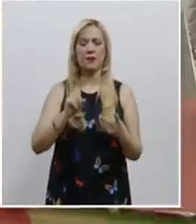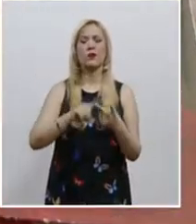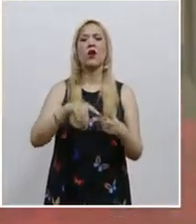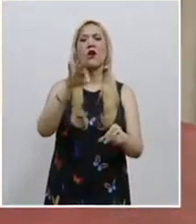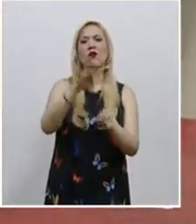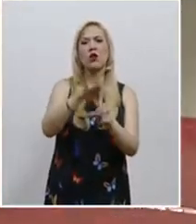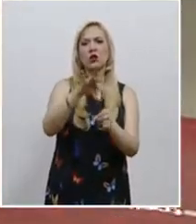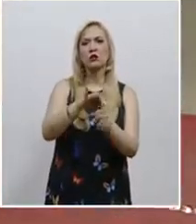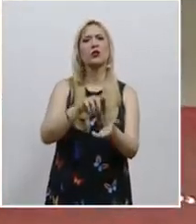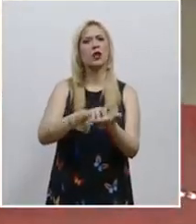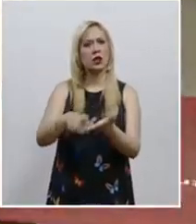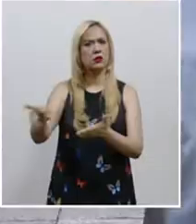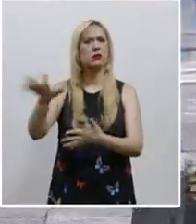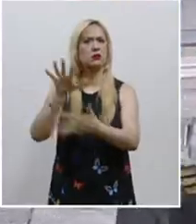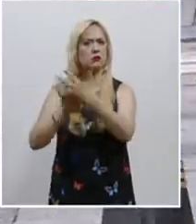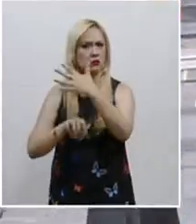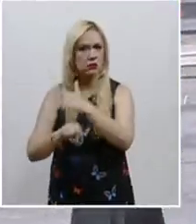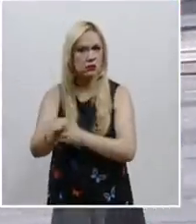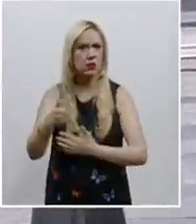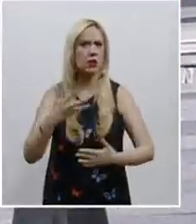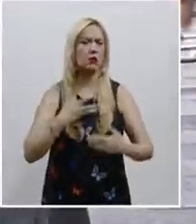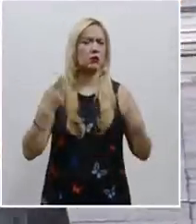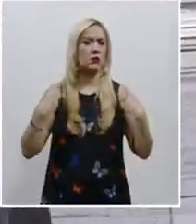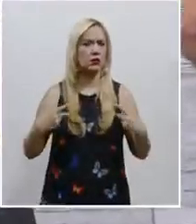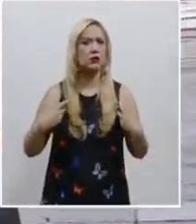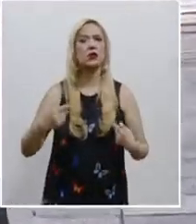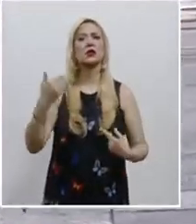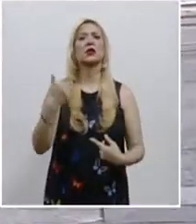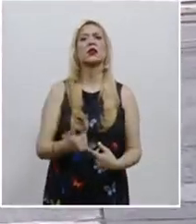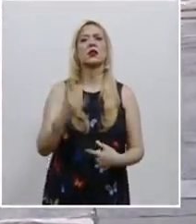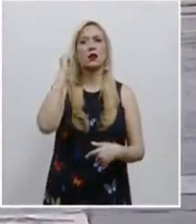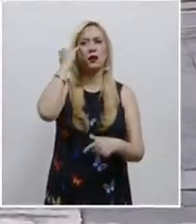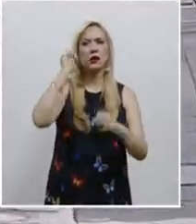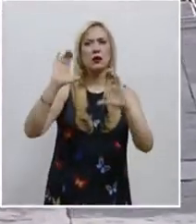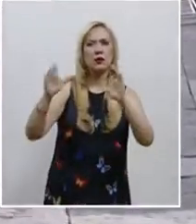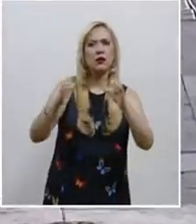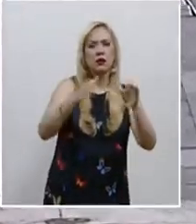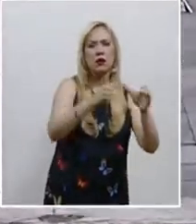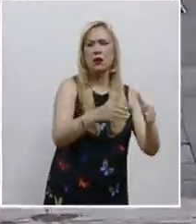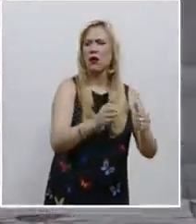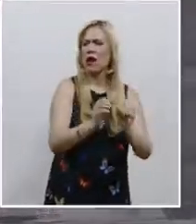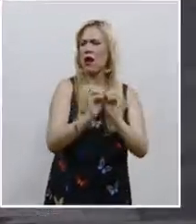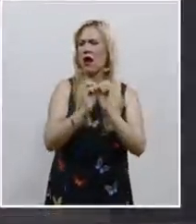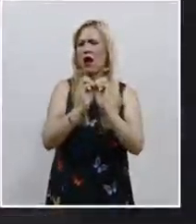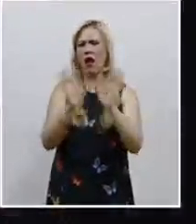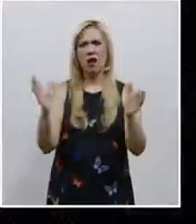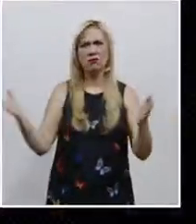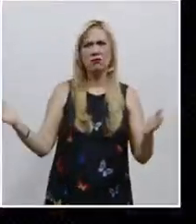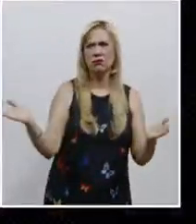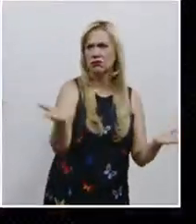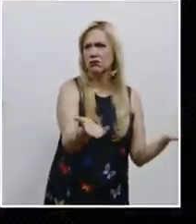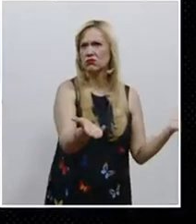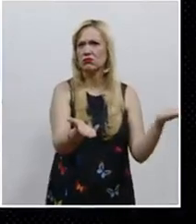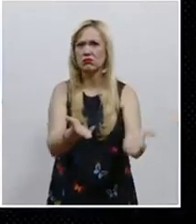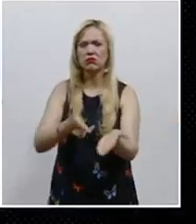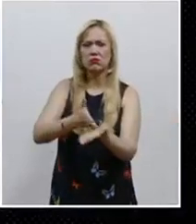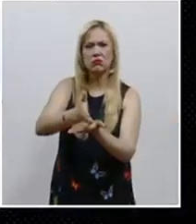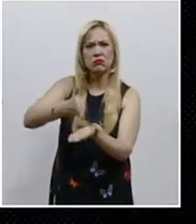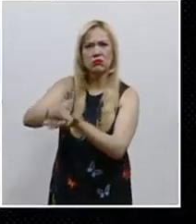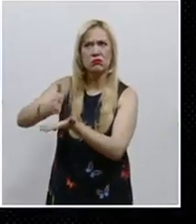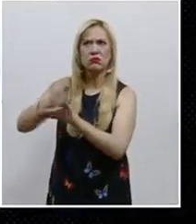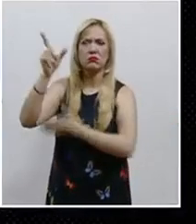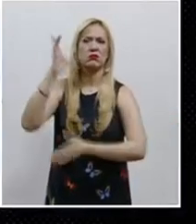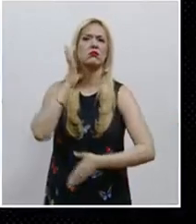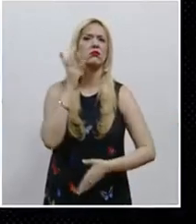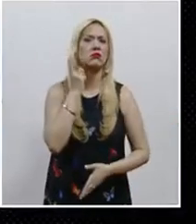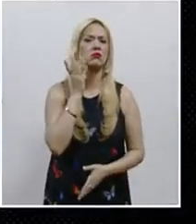de las personas en prisión y la representación de comunidades indígenas en el Congreso. Todos los avances en violencia de